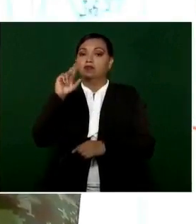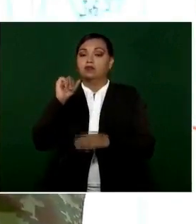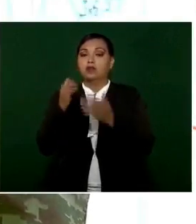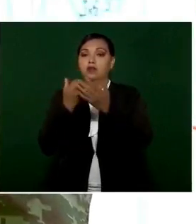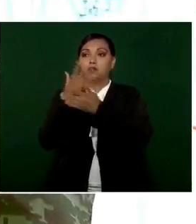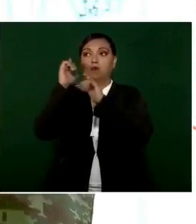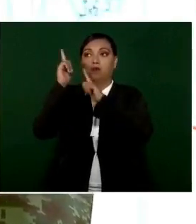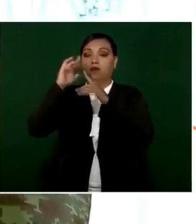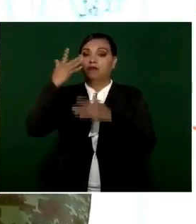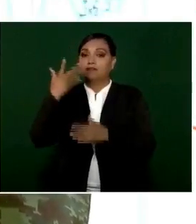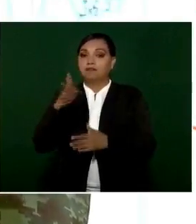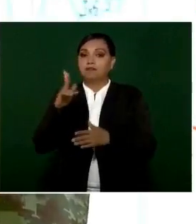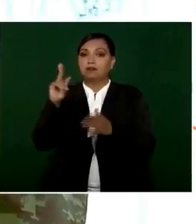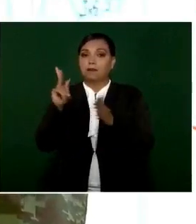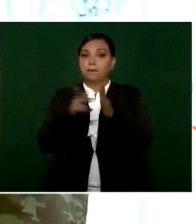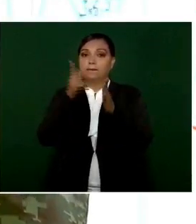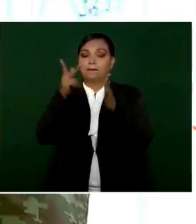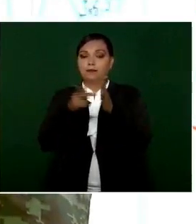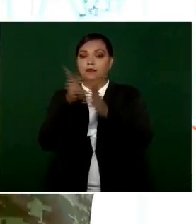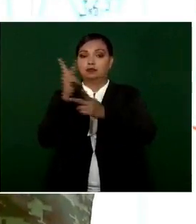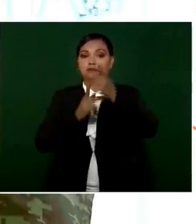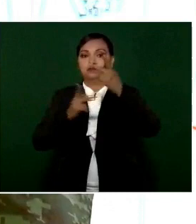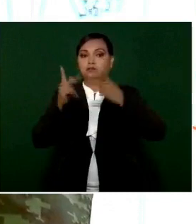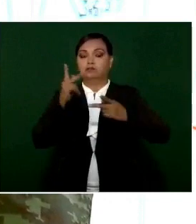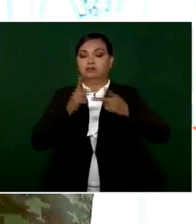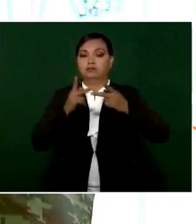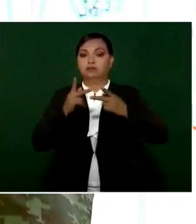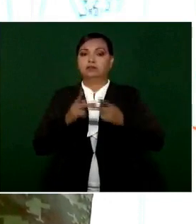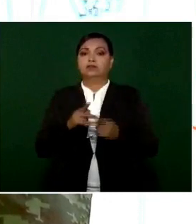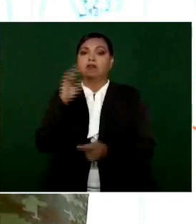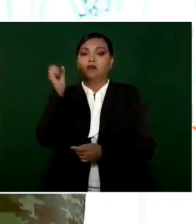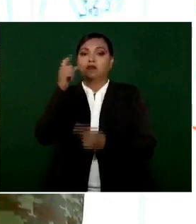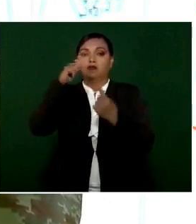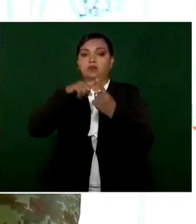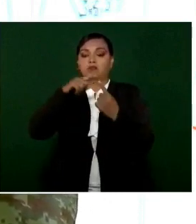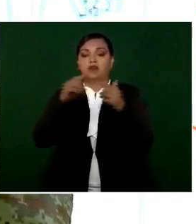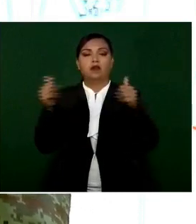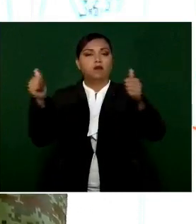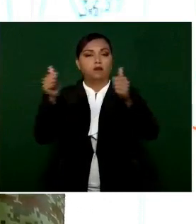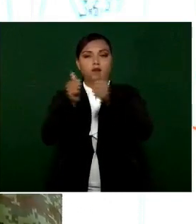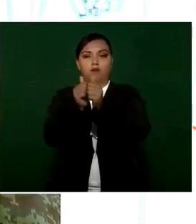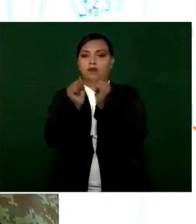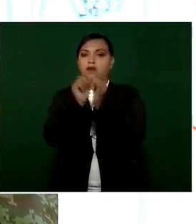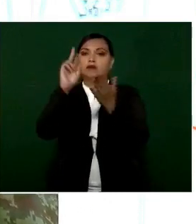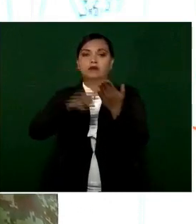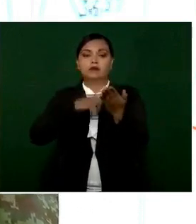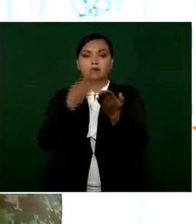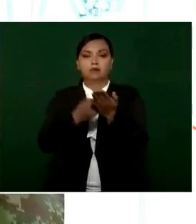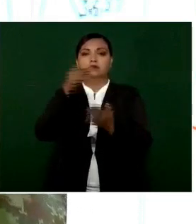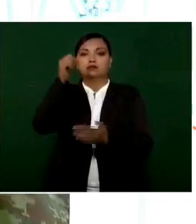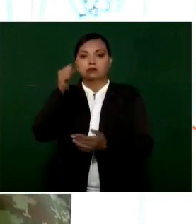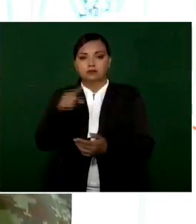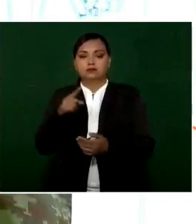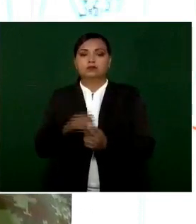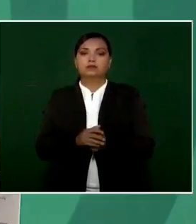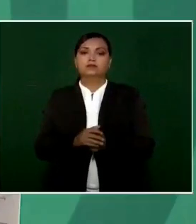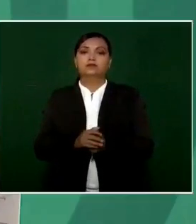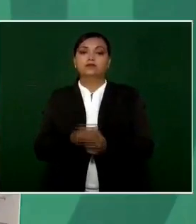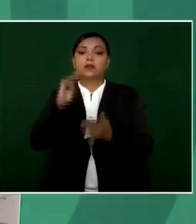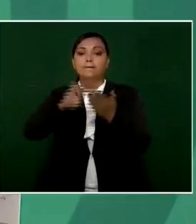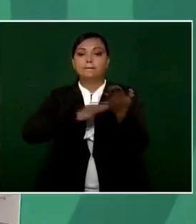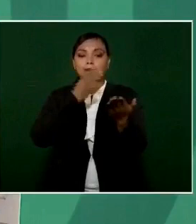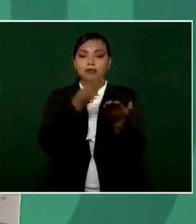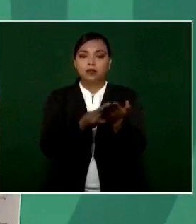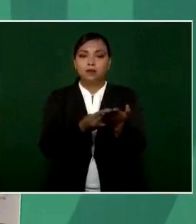tiempo había una estrategia nacional de seguridad pública muy específica, muy, muy específica, en la que